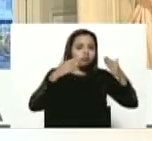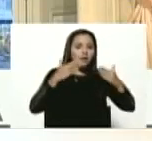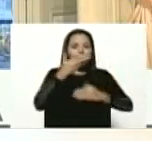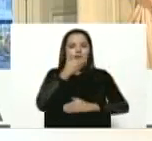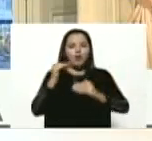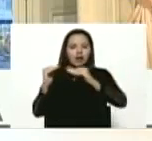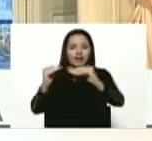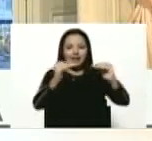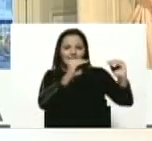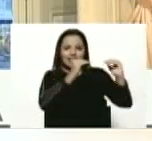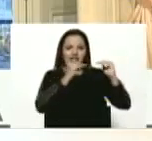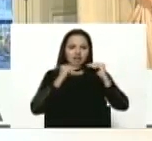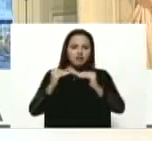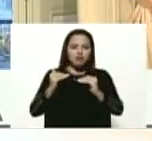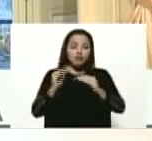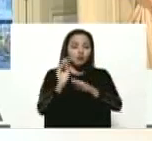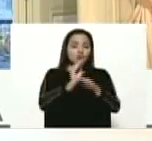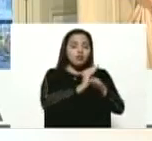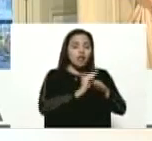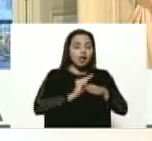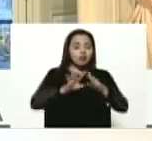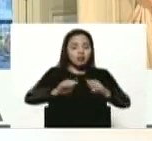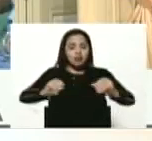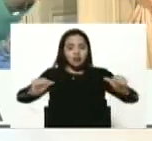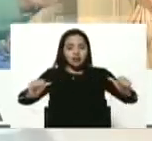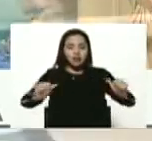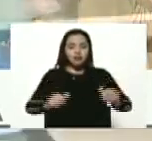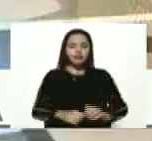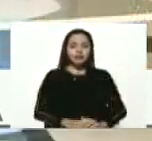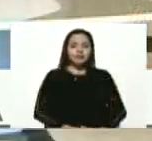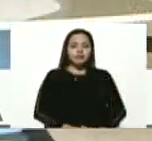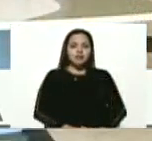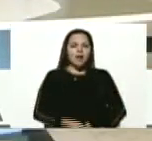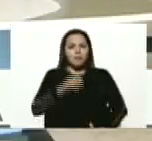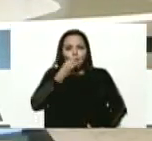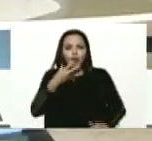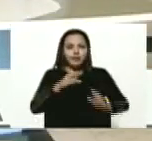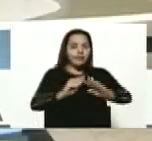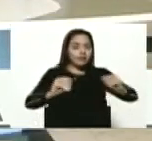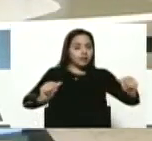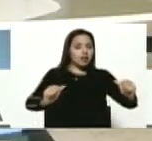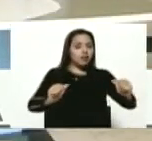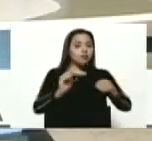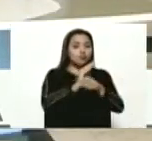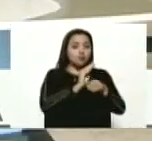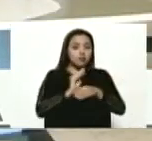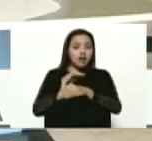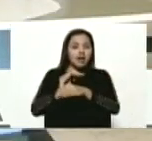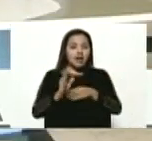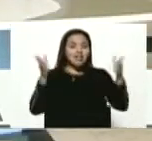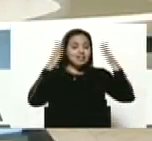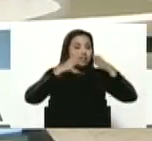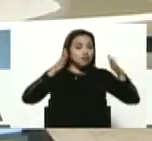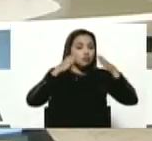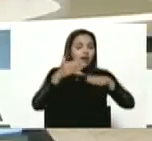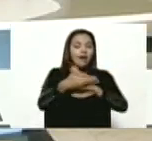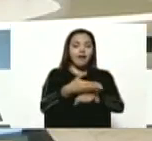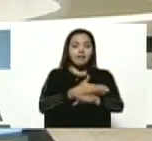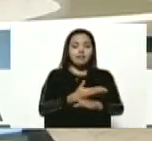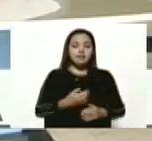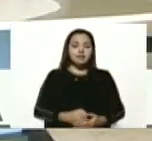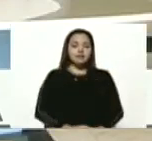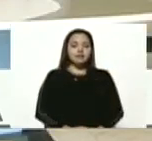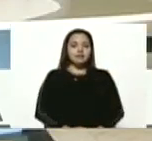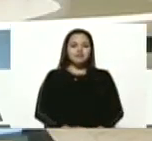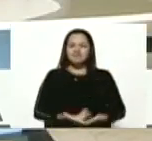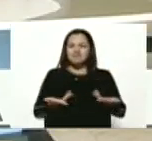preservar el valor de la tierra, la calidad de la tierra. La asesoría a tiempo